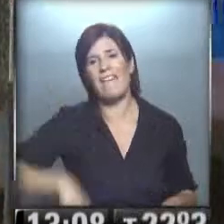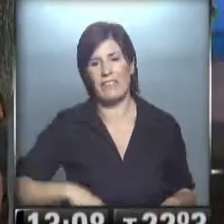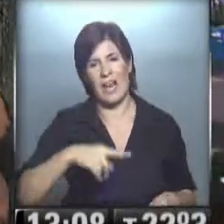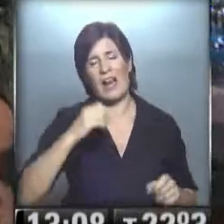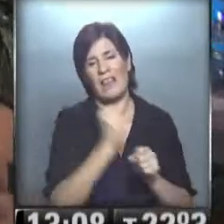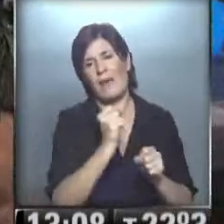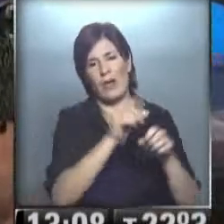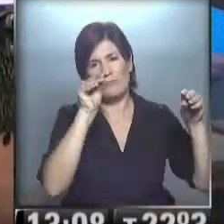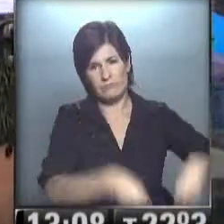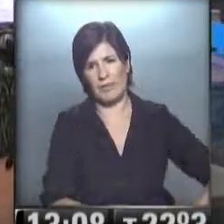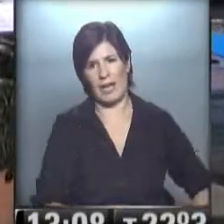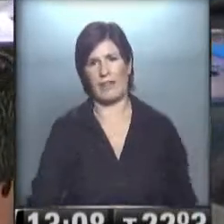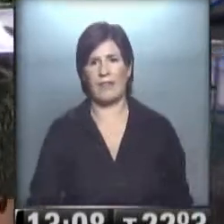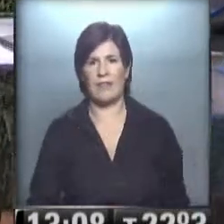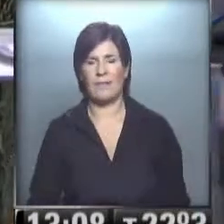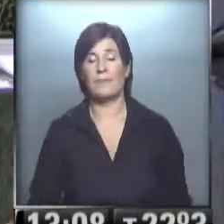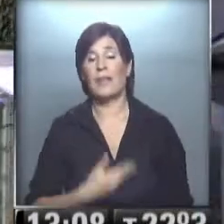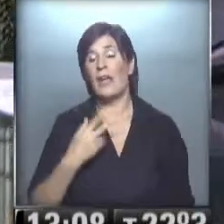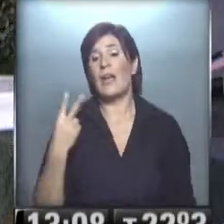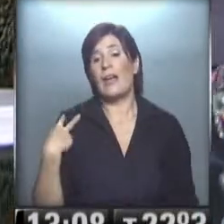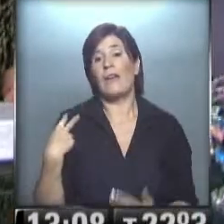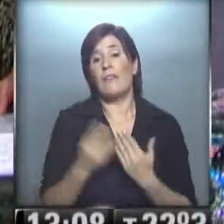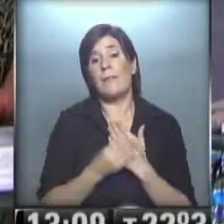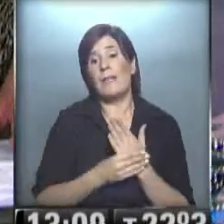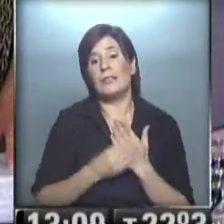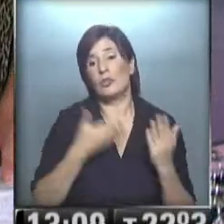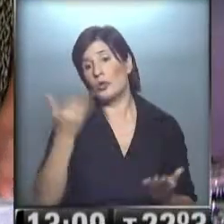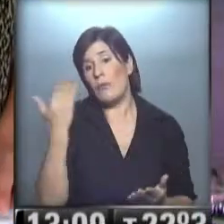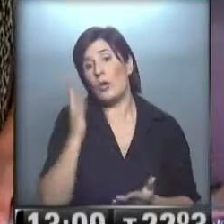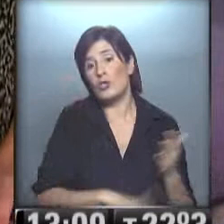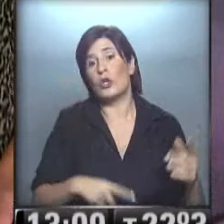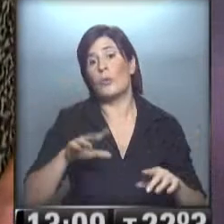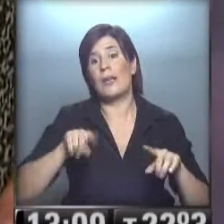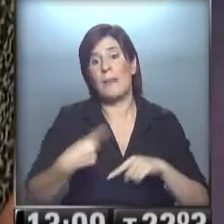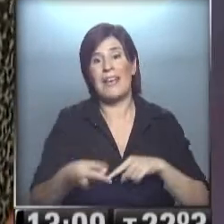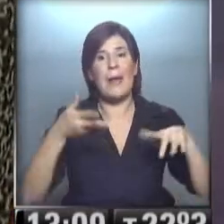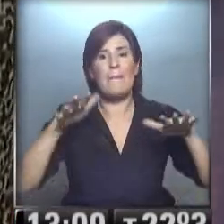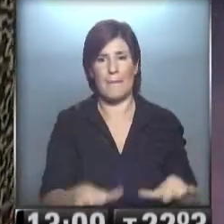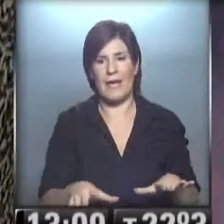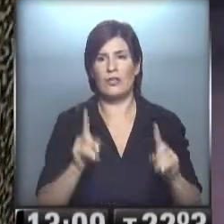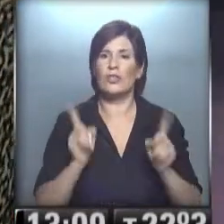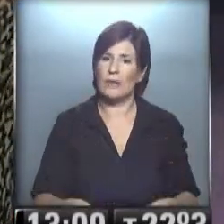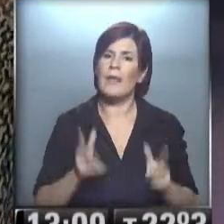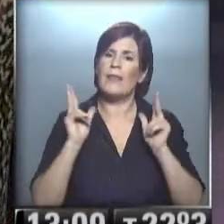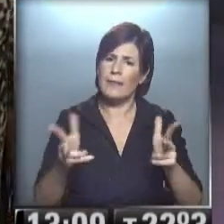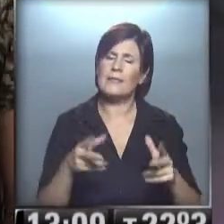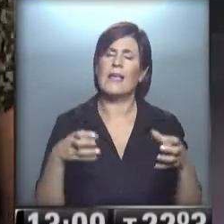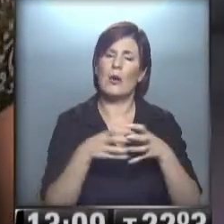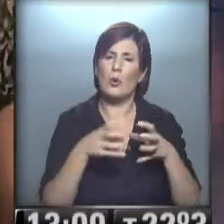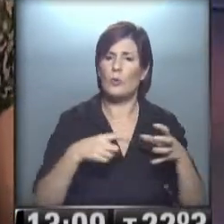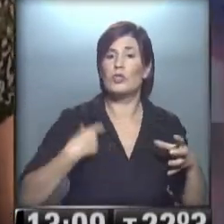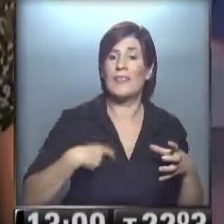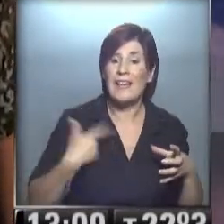el jefe de gabinete en su habitual contacto con la prensa hizo referencia al paro de mañana y dijo que el adhesivo de los sindicatos que están vinculados con el transporte público